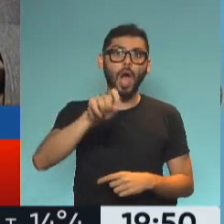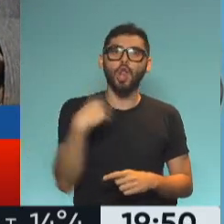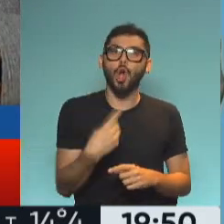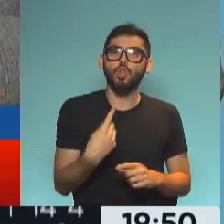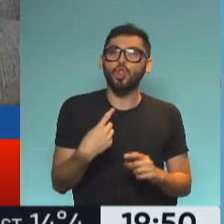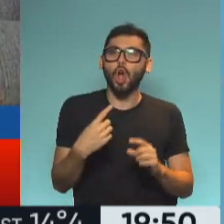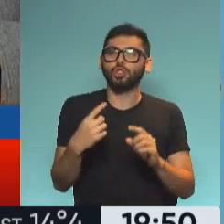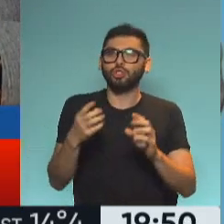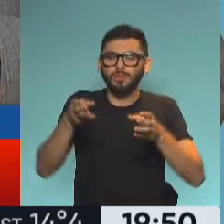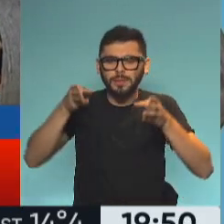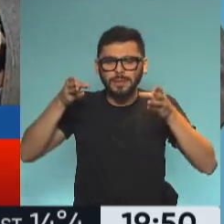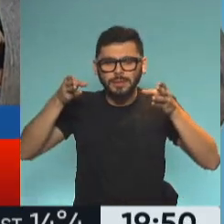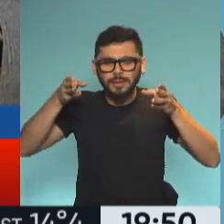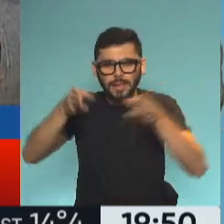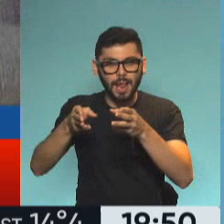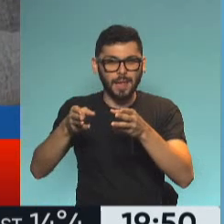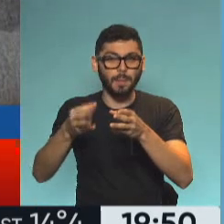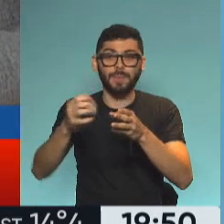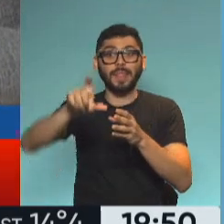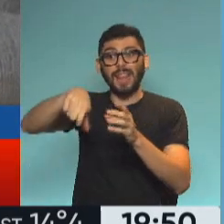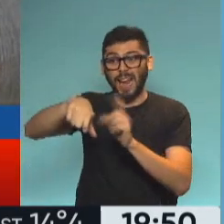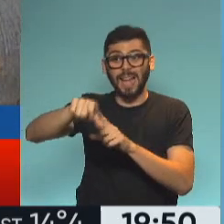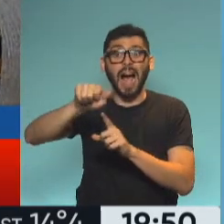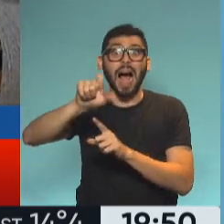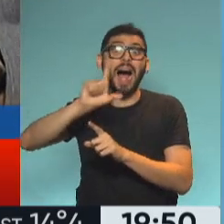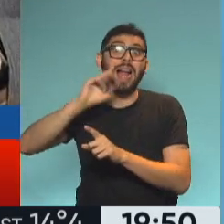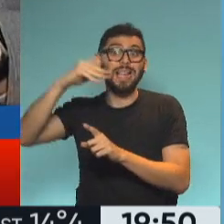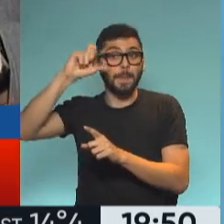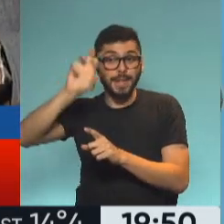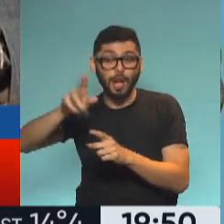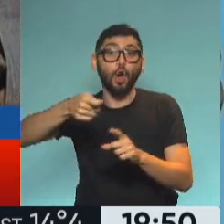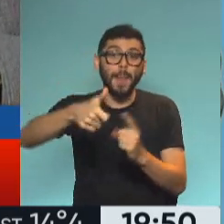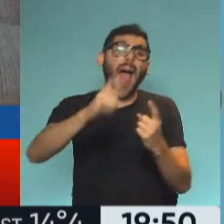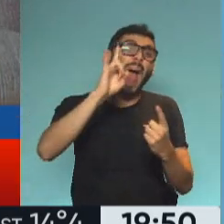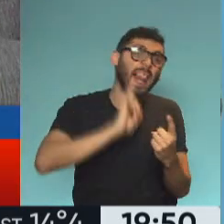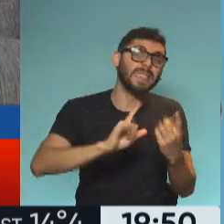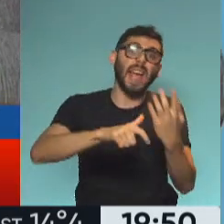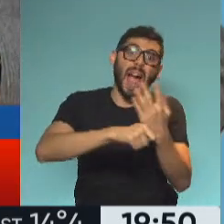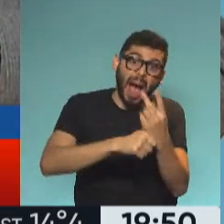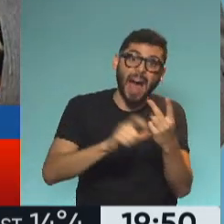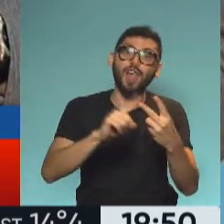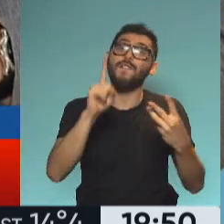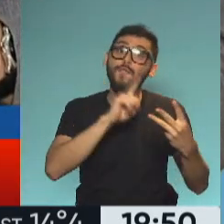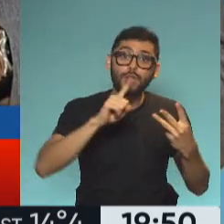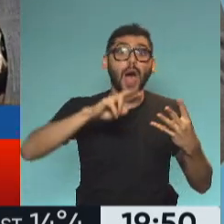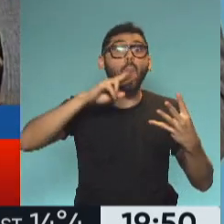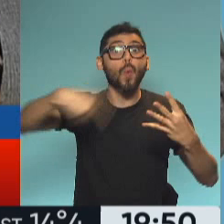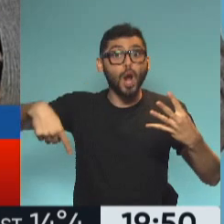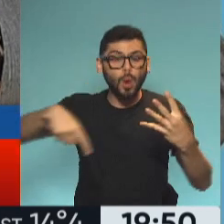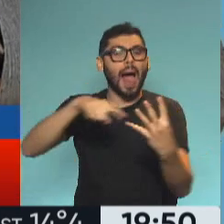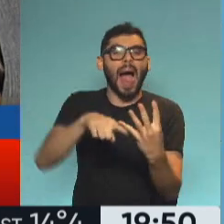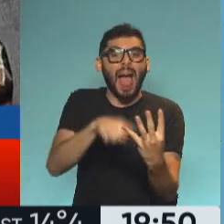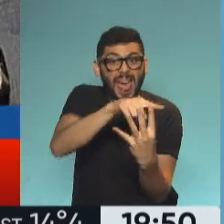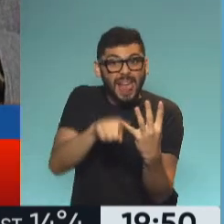muy acotado y muy claro, y es quienes tienen tarjeta alimentar y compran leche, carnes, frutas y verduras, quitar el IVA, que es una